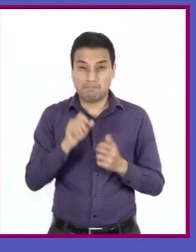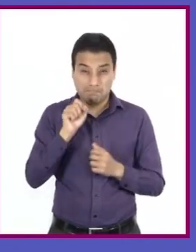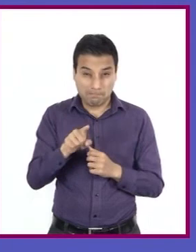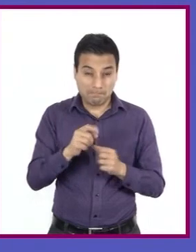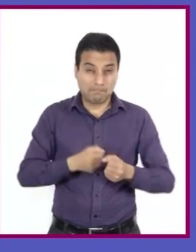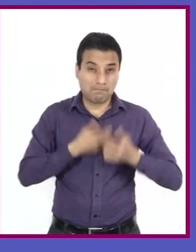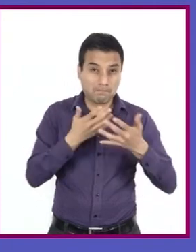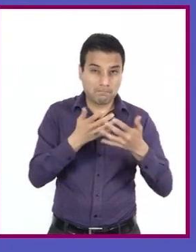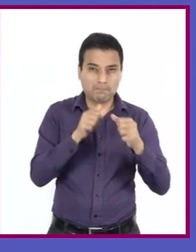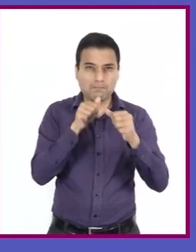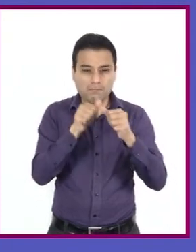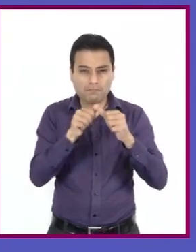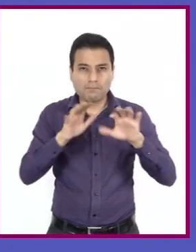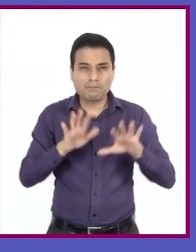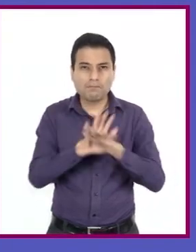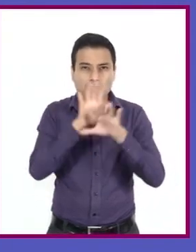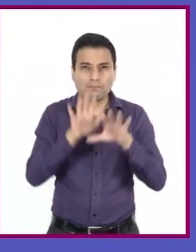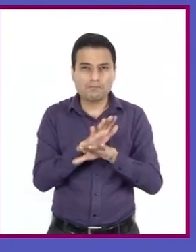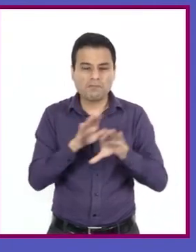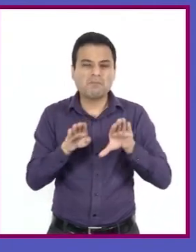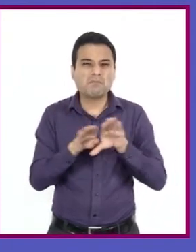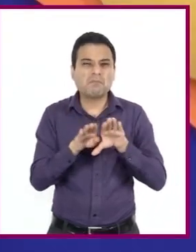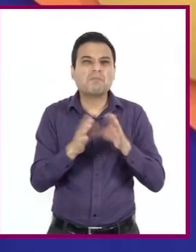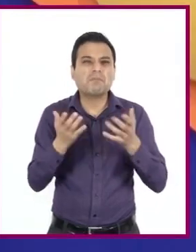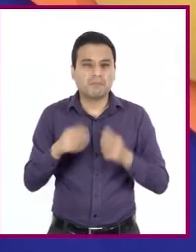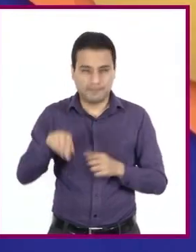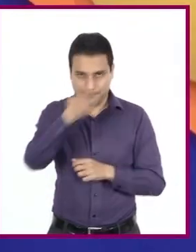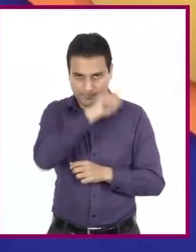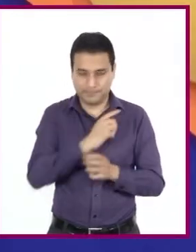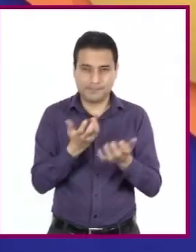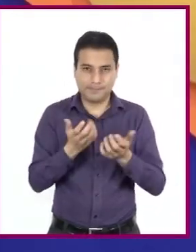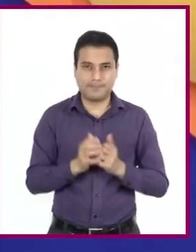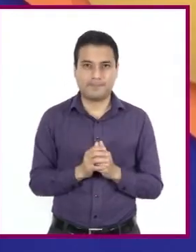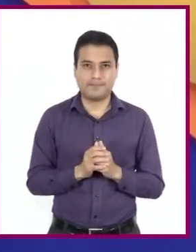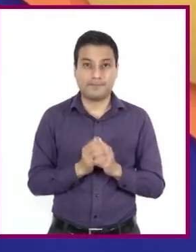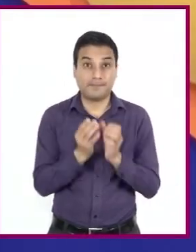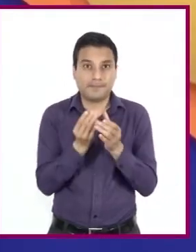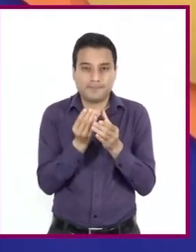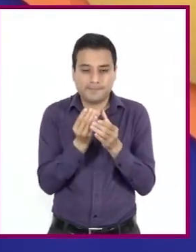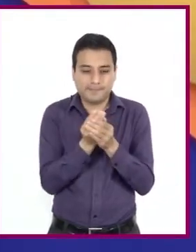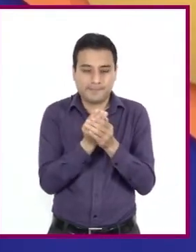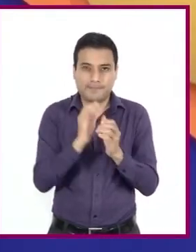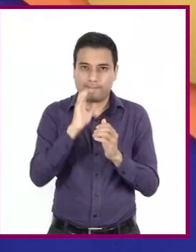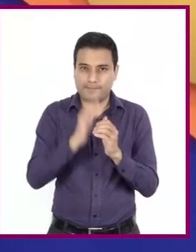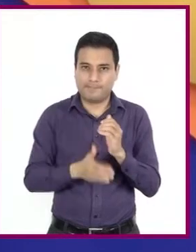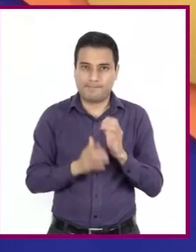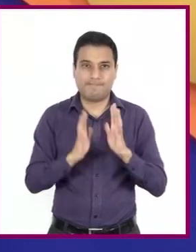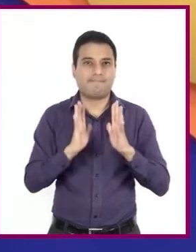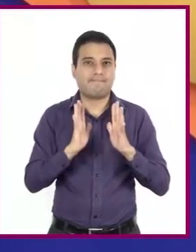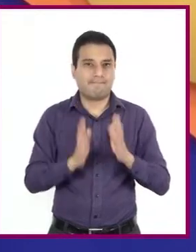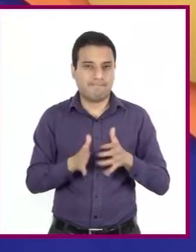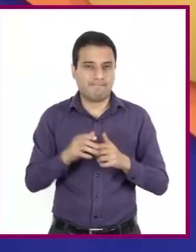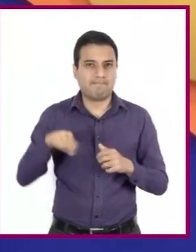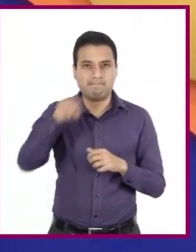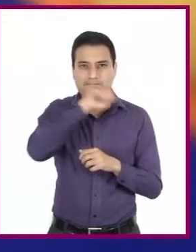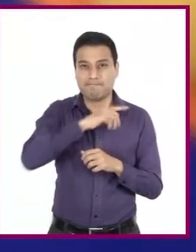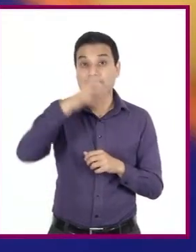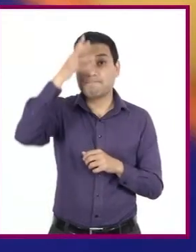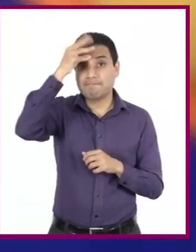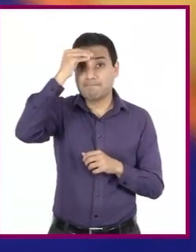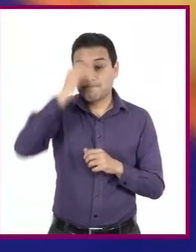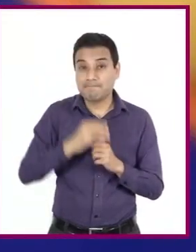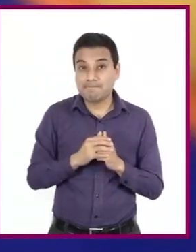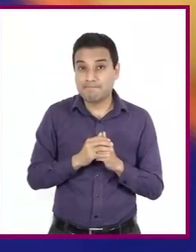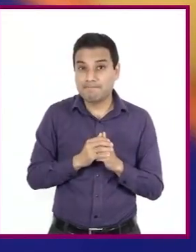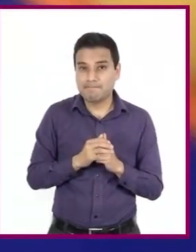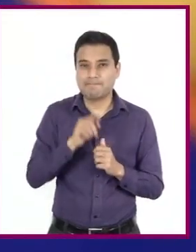o variaciones de ella. Manos a la obra. Estamos a punto de finalizar nuestra sesión en la que el aprendizaje esperado fue: